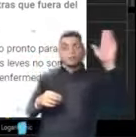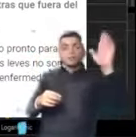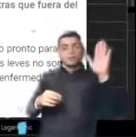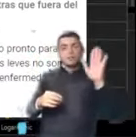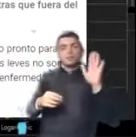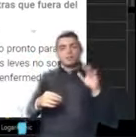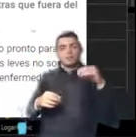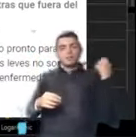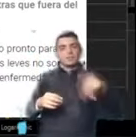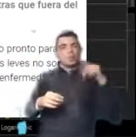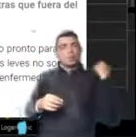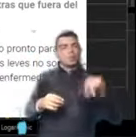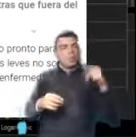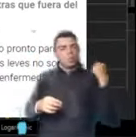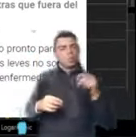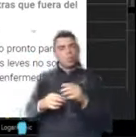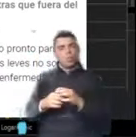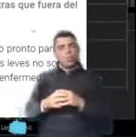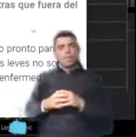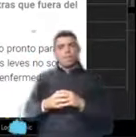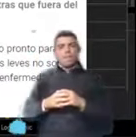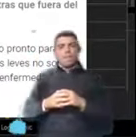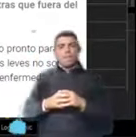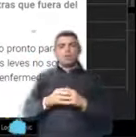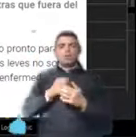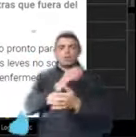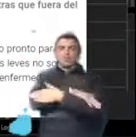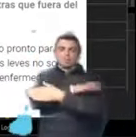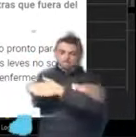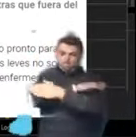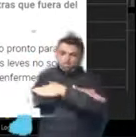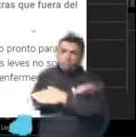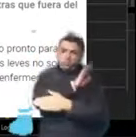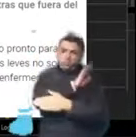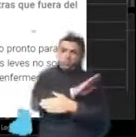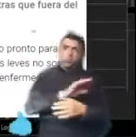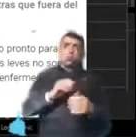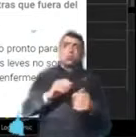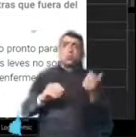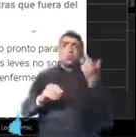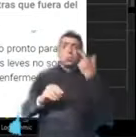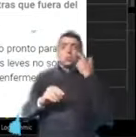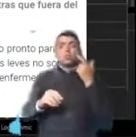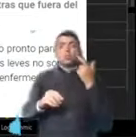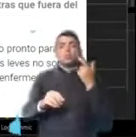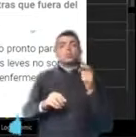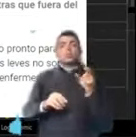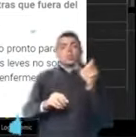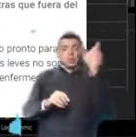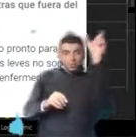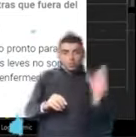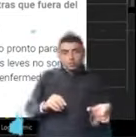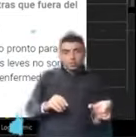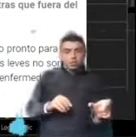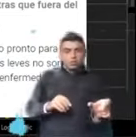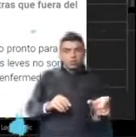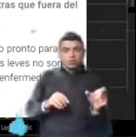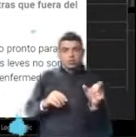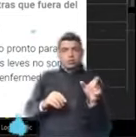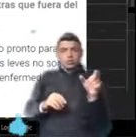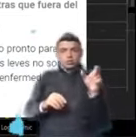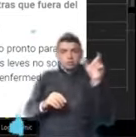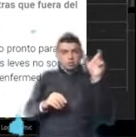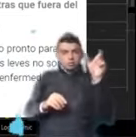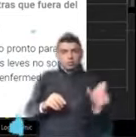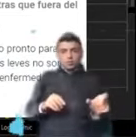digamos que juiciosos con este tema, y es que se dieron cuenta que había una paciente, por no mencionar el nombre, le llaman la paciente